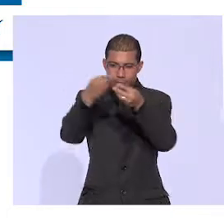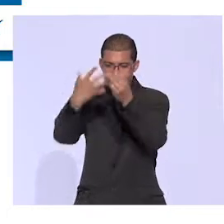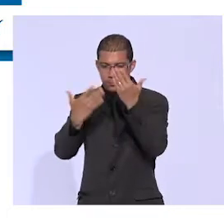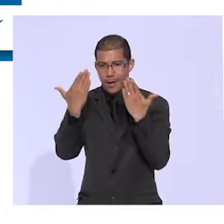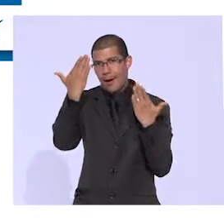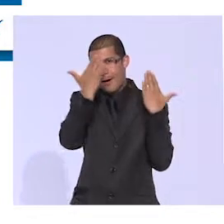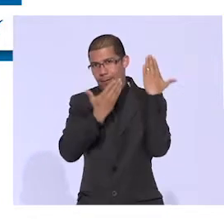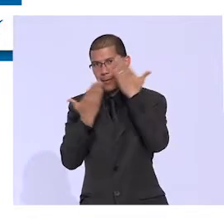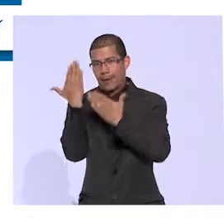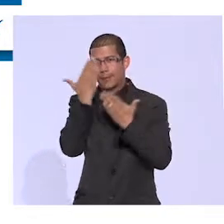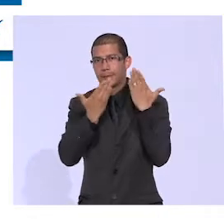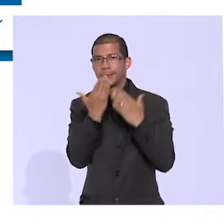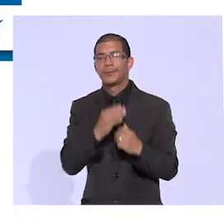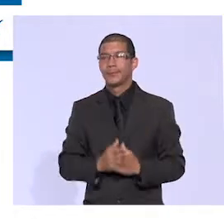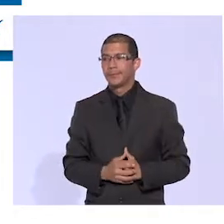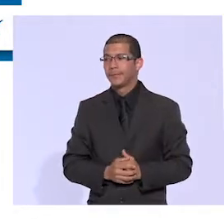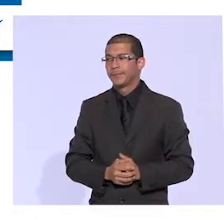análisis.